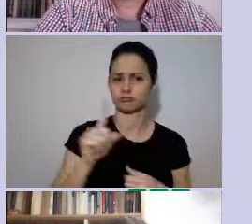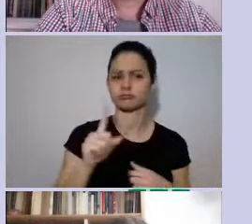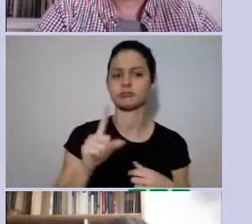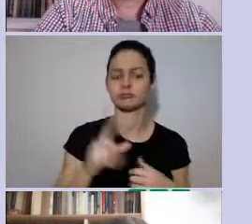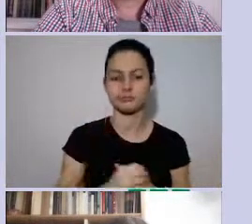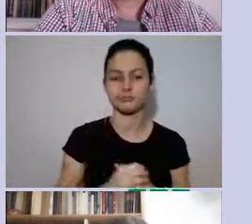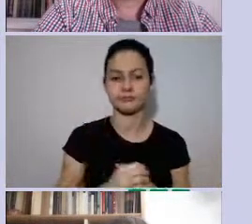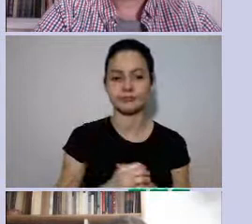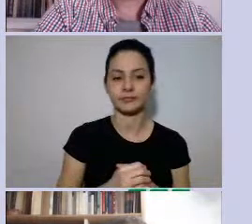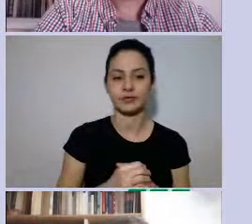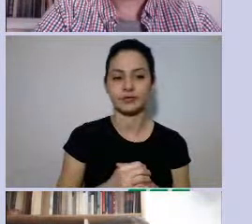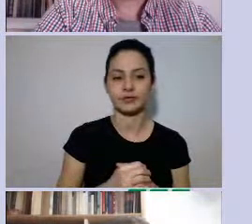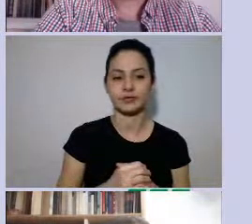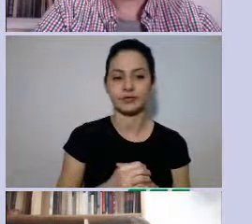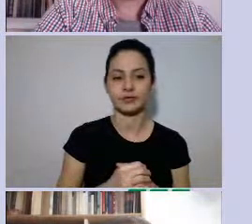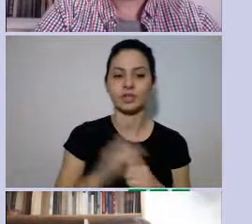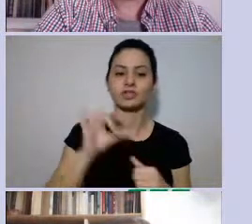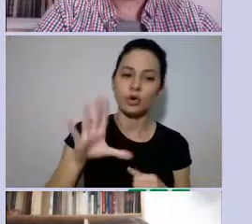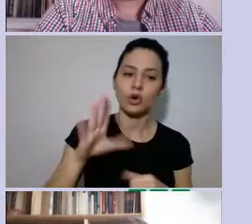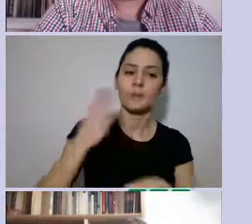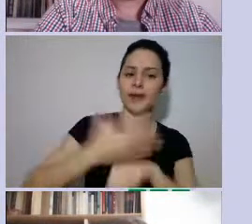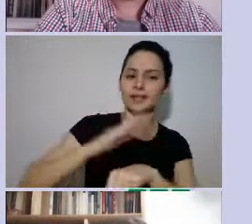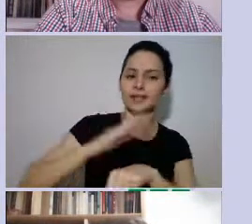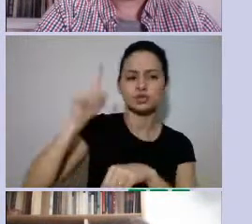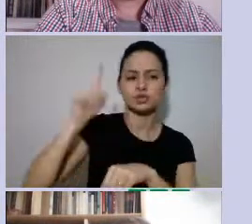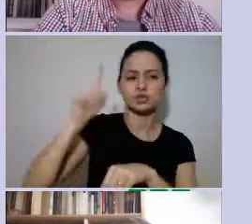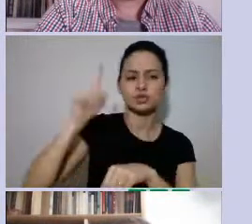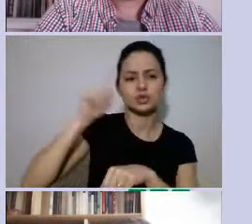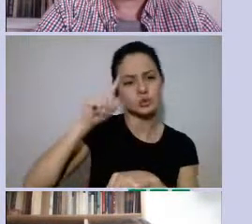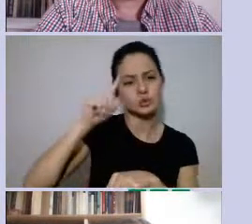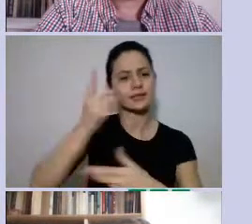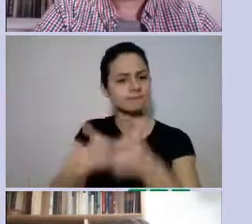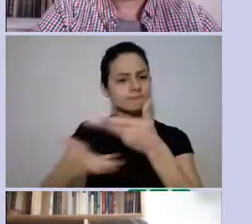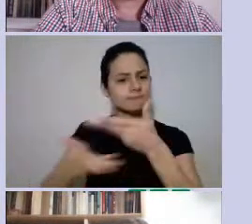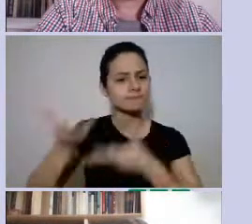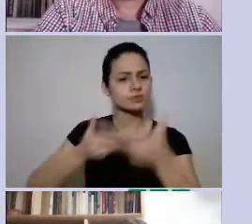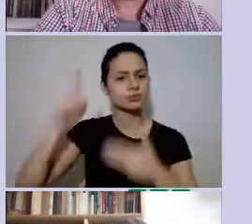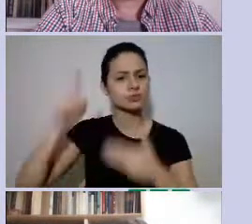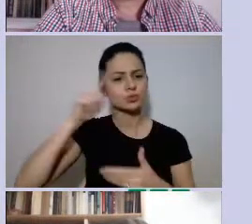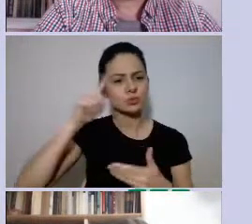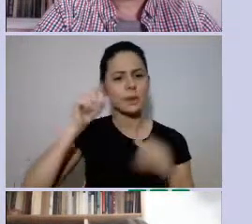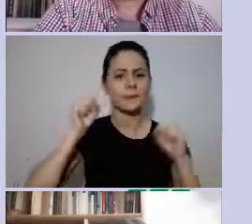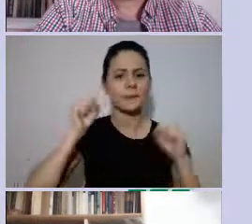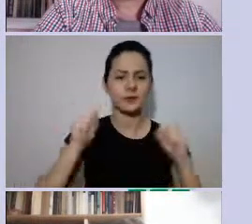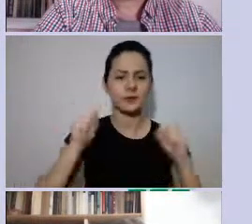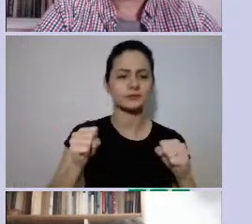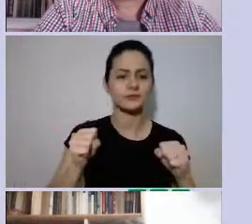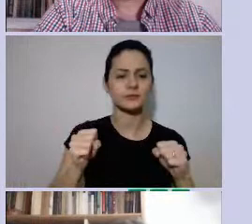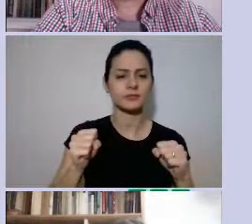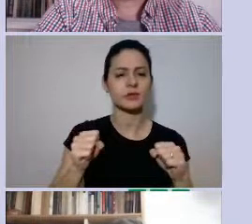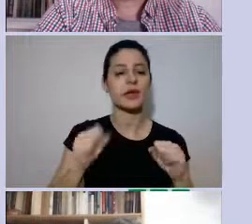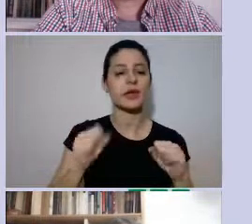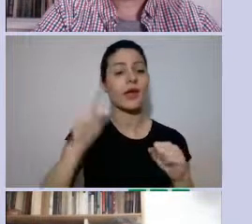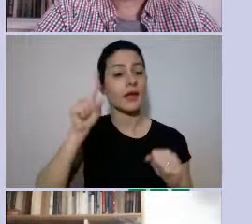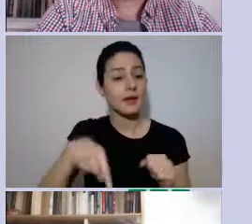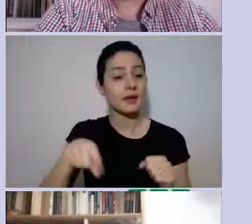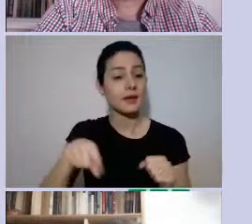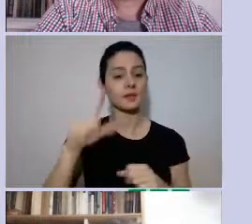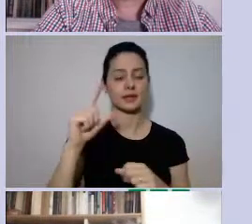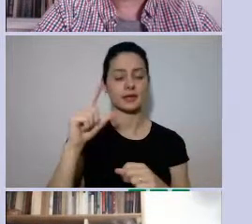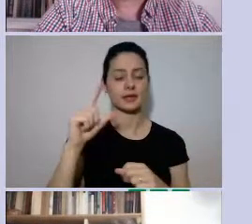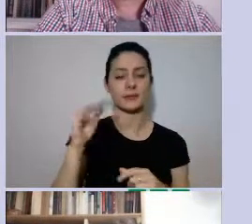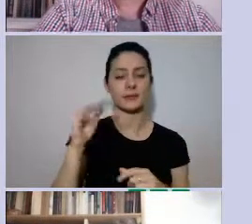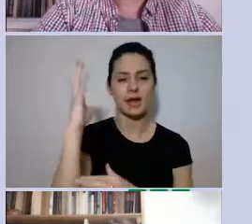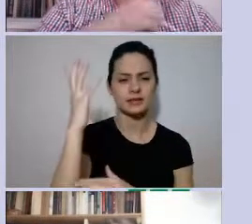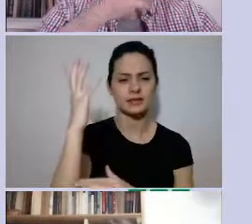no solamente a las prácticas cotidianas, a las interacciones cotidianas. Creo que lo que podemos ver acá es una planta con la que